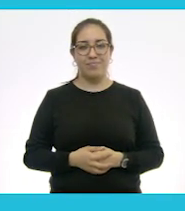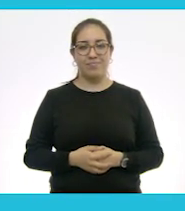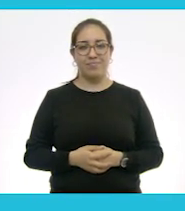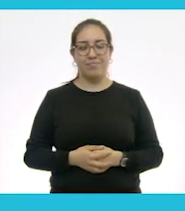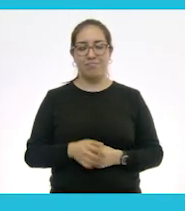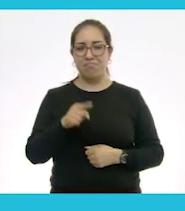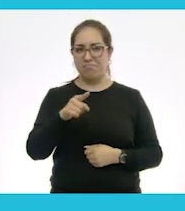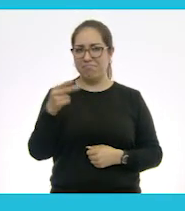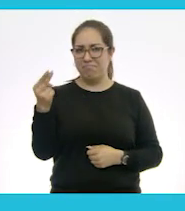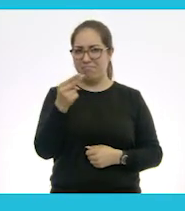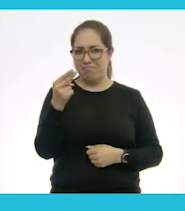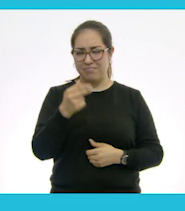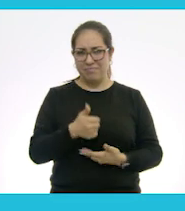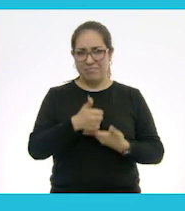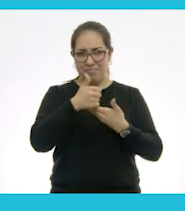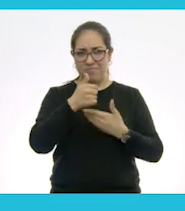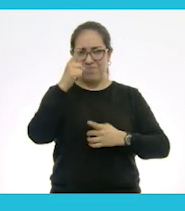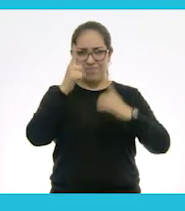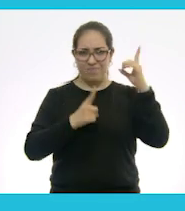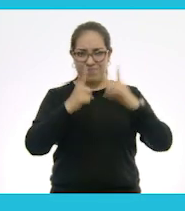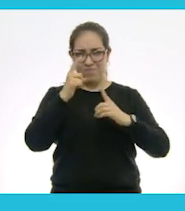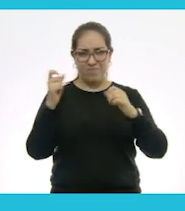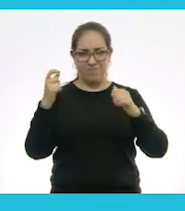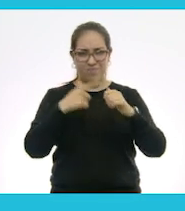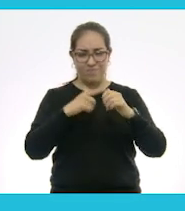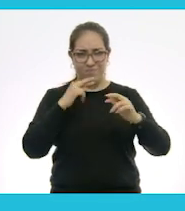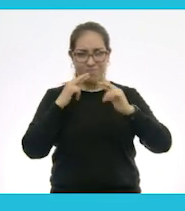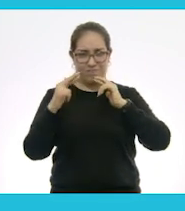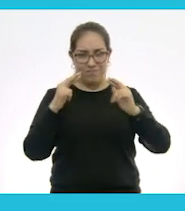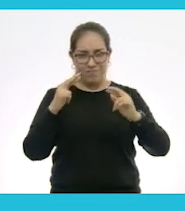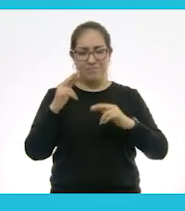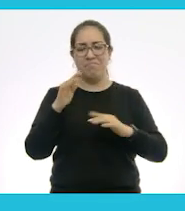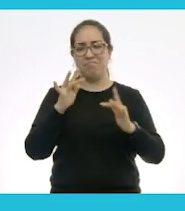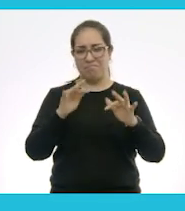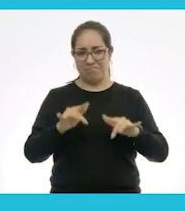Si necesitas ayuda para resolver tus dudas, contáctanos.